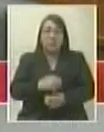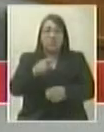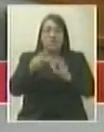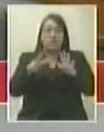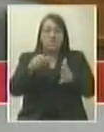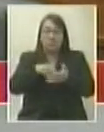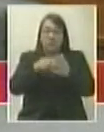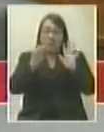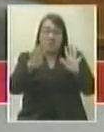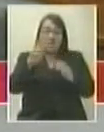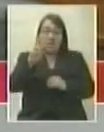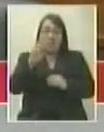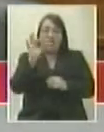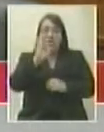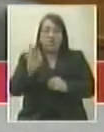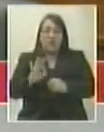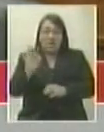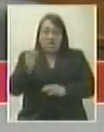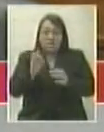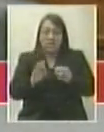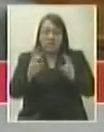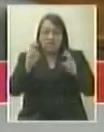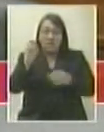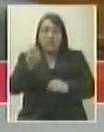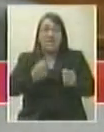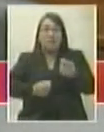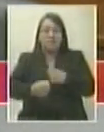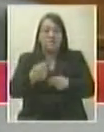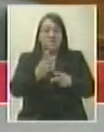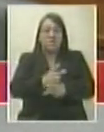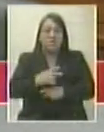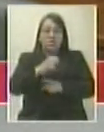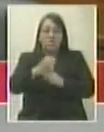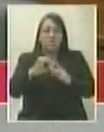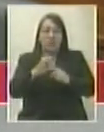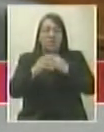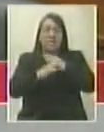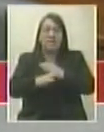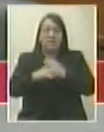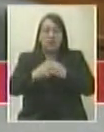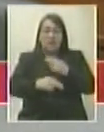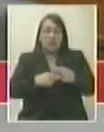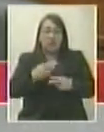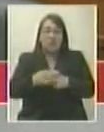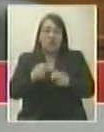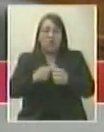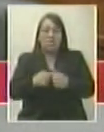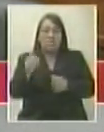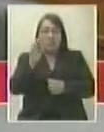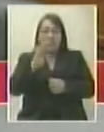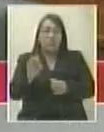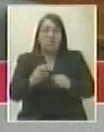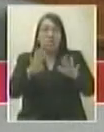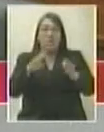18.96% del presupuesto, el tema administrativo, seguridad ciudadana y defensa nacional, con un monto